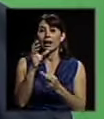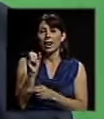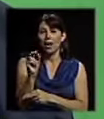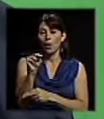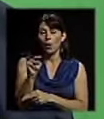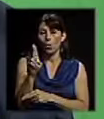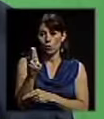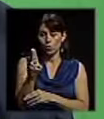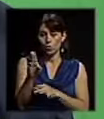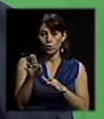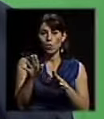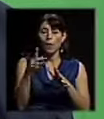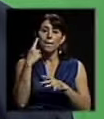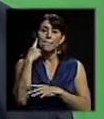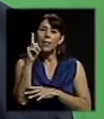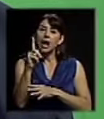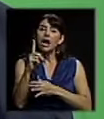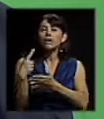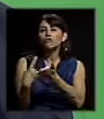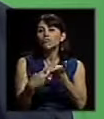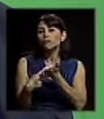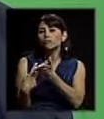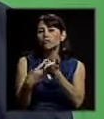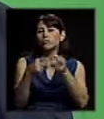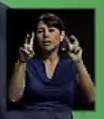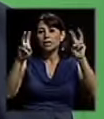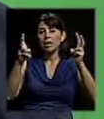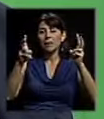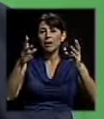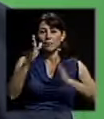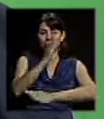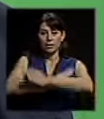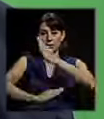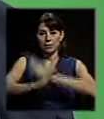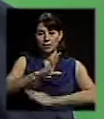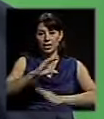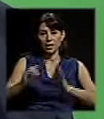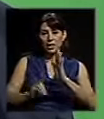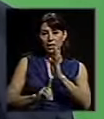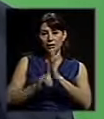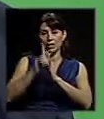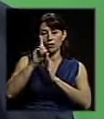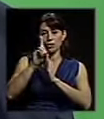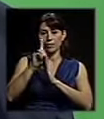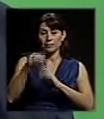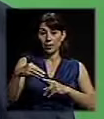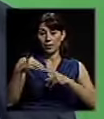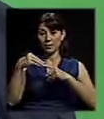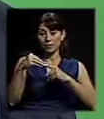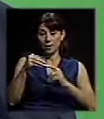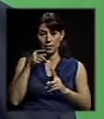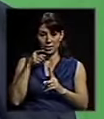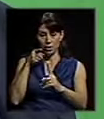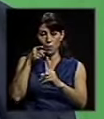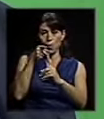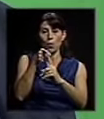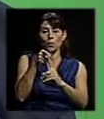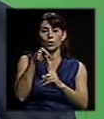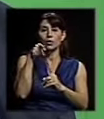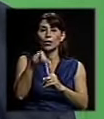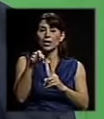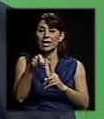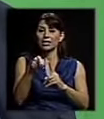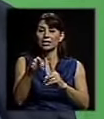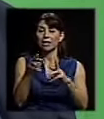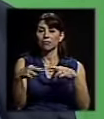Unidas para tratar el tema de discapacidad de desarrollo fundamentalmente el propósito de esta alta